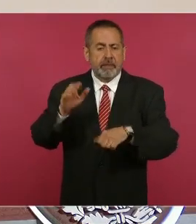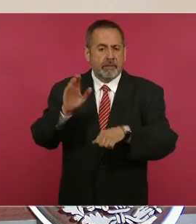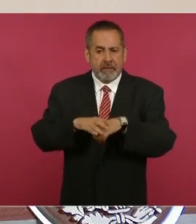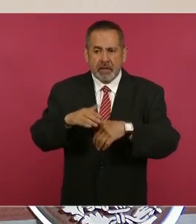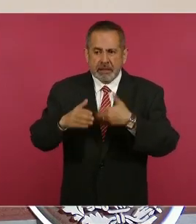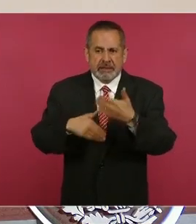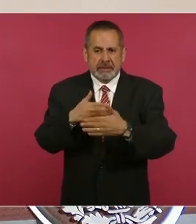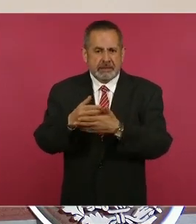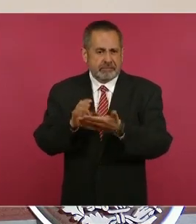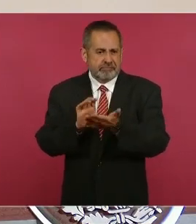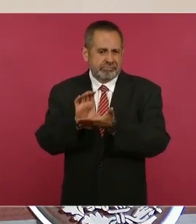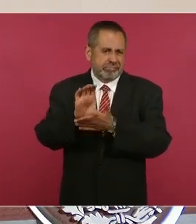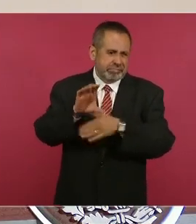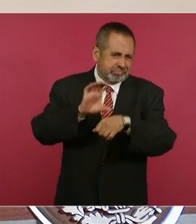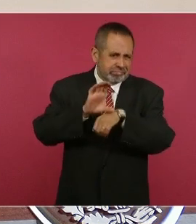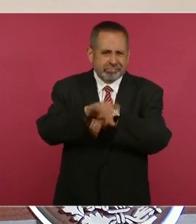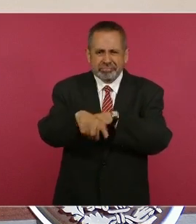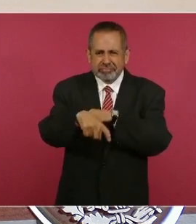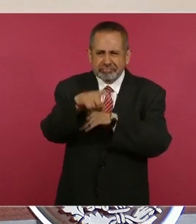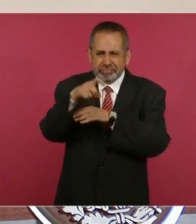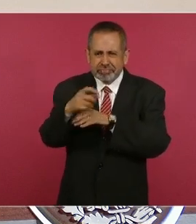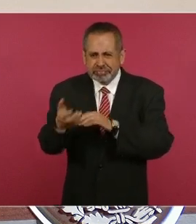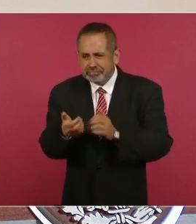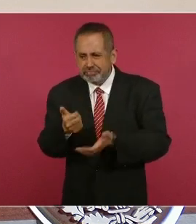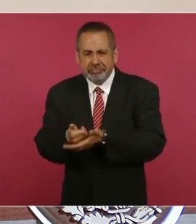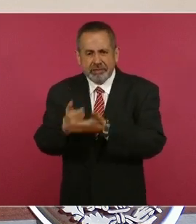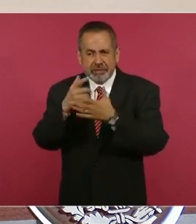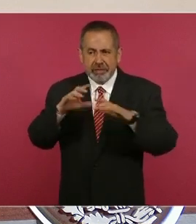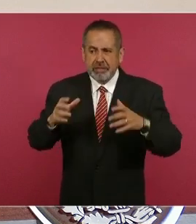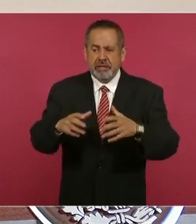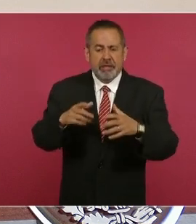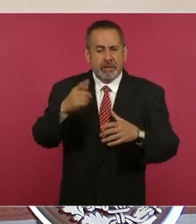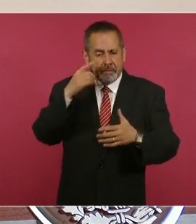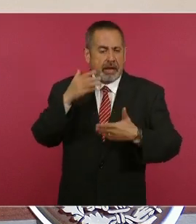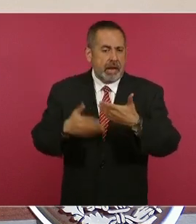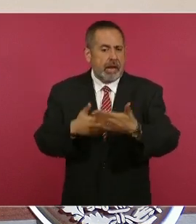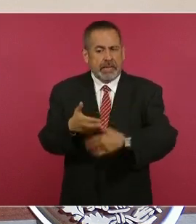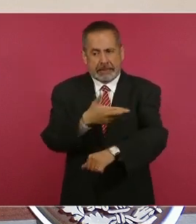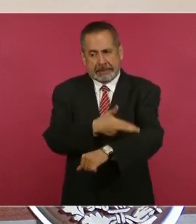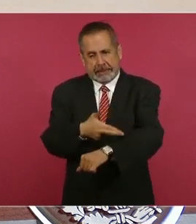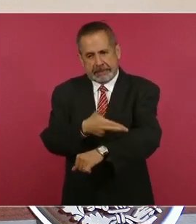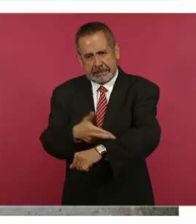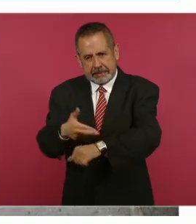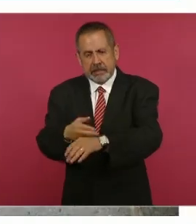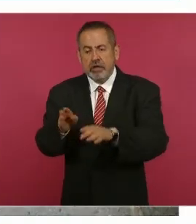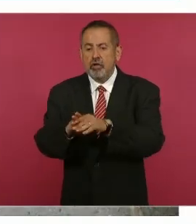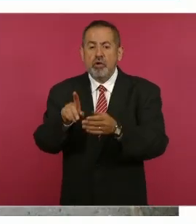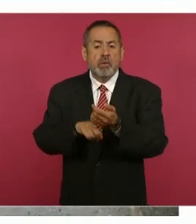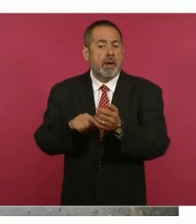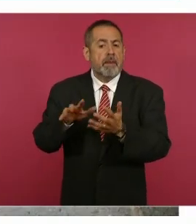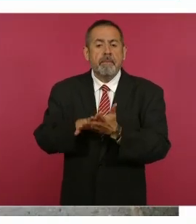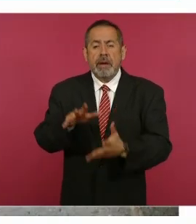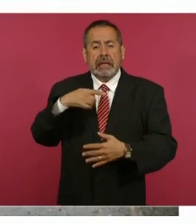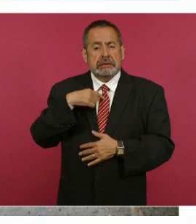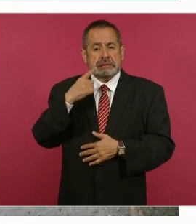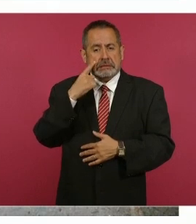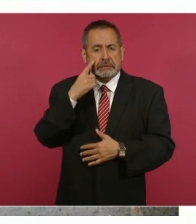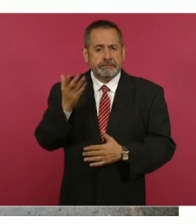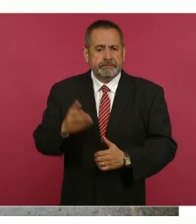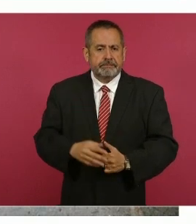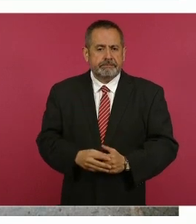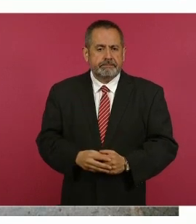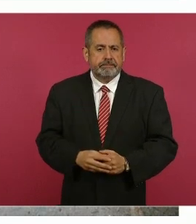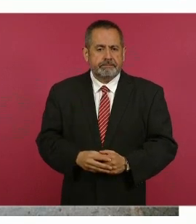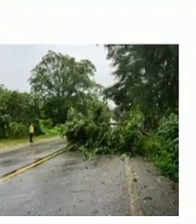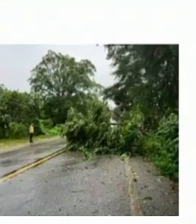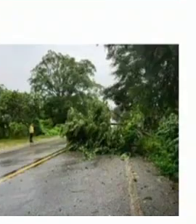maquinaria pesada para brindar atención inmediata en los puntos donde se presentaron el mayor número de afectaciones en